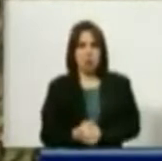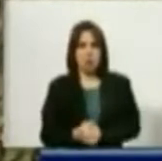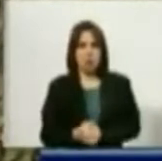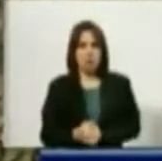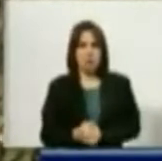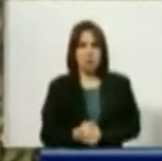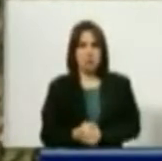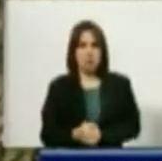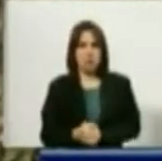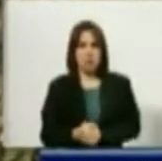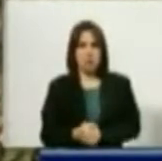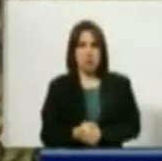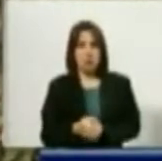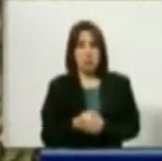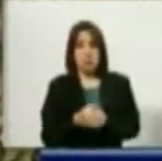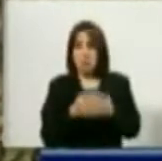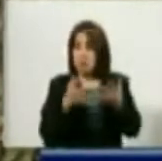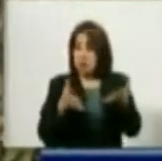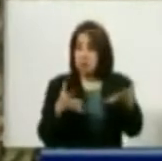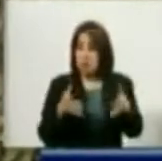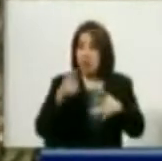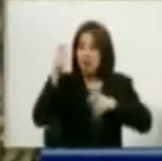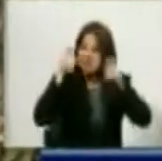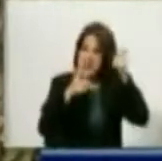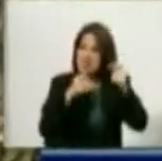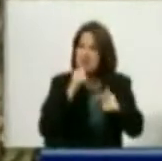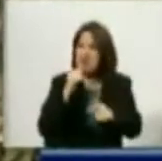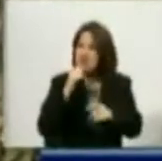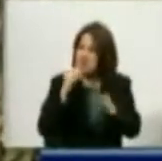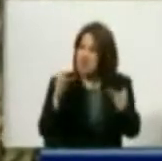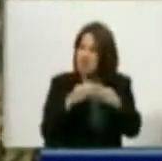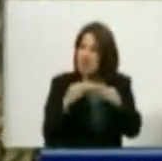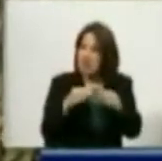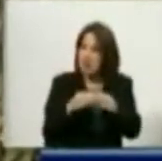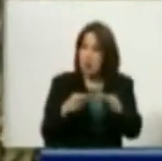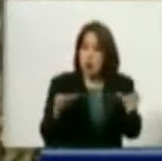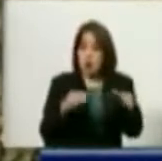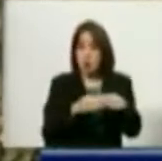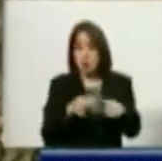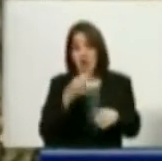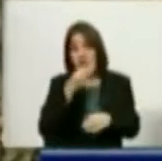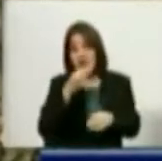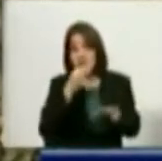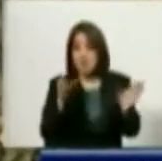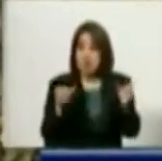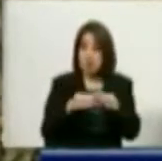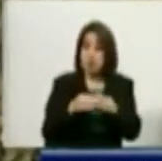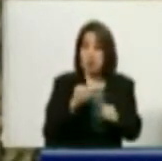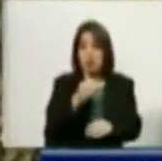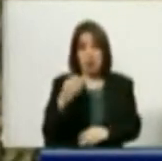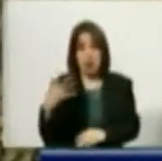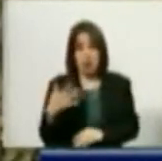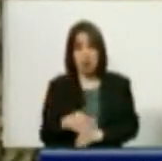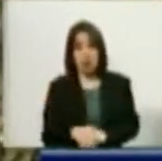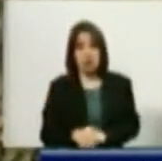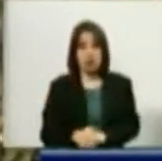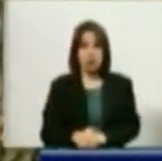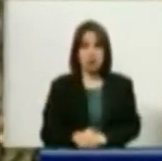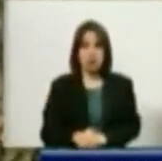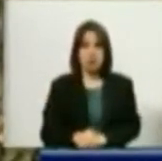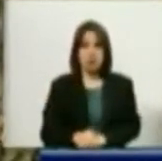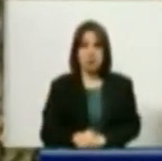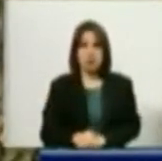ganara el comandante Hugo Chávez quién estaba detrás de eso bueno la los capellanos como siempre pero más pudo